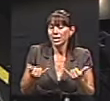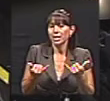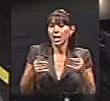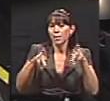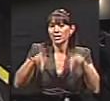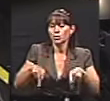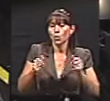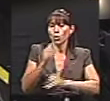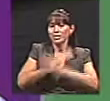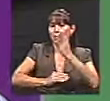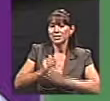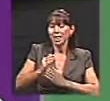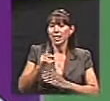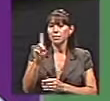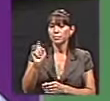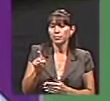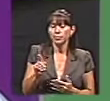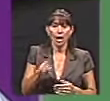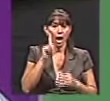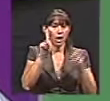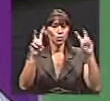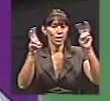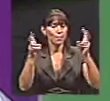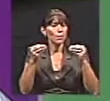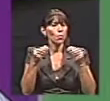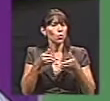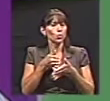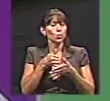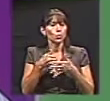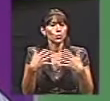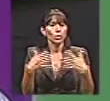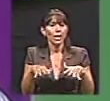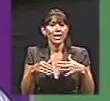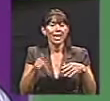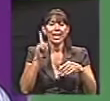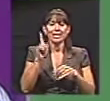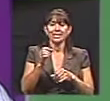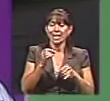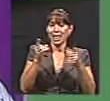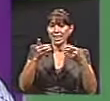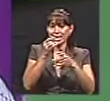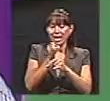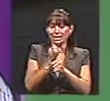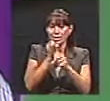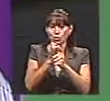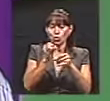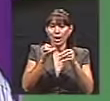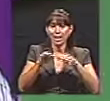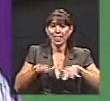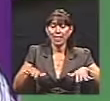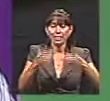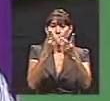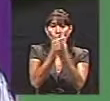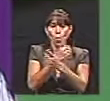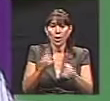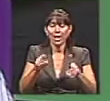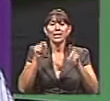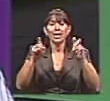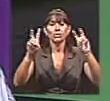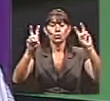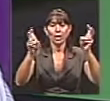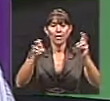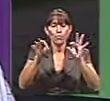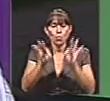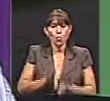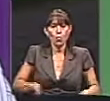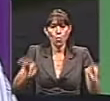con discapacidad? Bueno, hay un eje muy vulnerable que es el de la institucionalidad democrática. Eso es un eje fundamental para nosotros